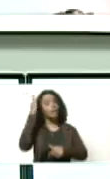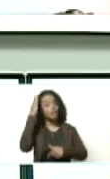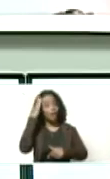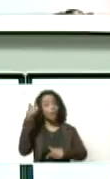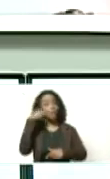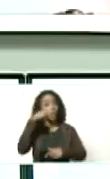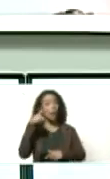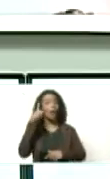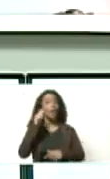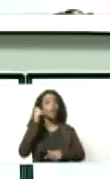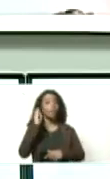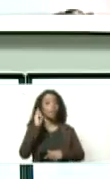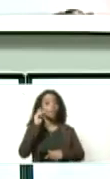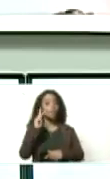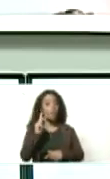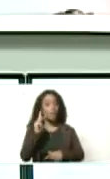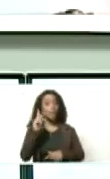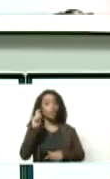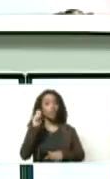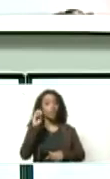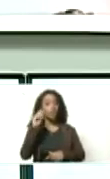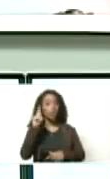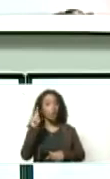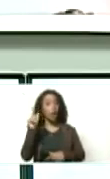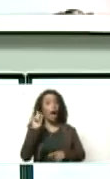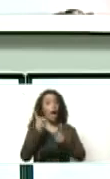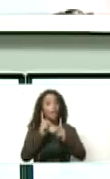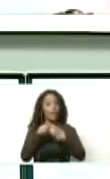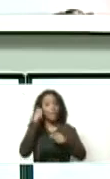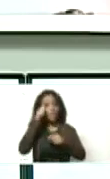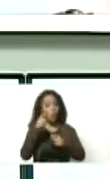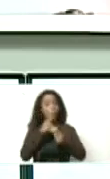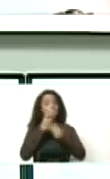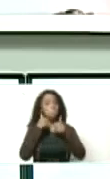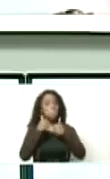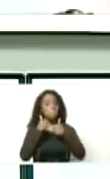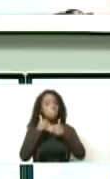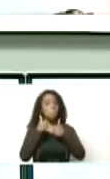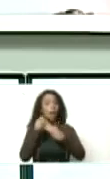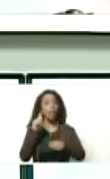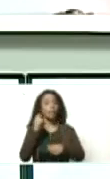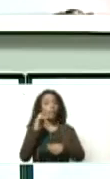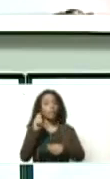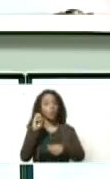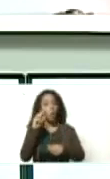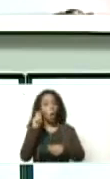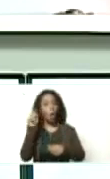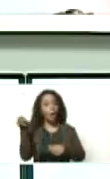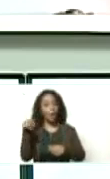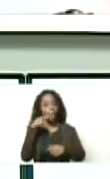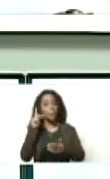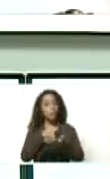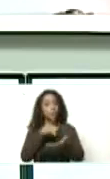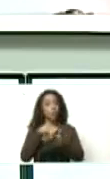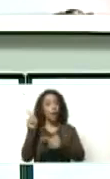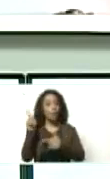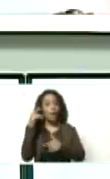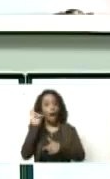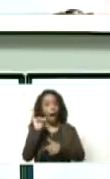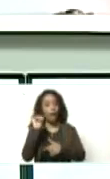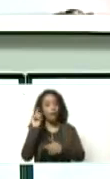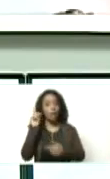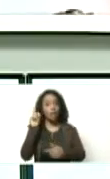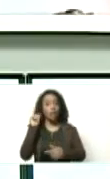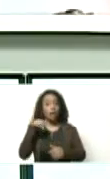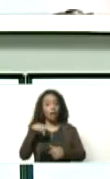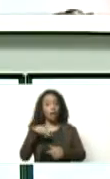para el TikTok. La gente hace tremendos videos para el TikTok. ¿Quiénes de los que están presentes tienen TikTok?